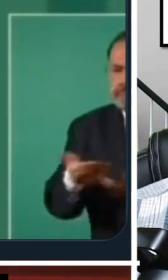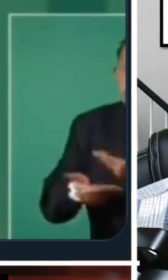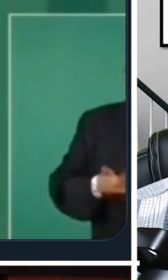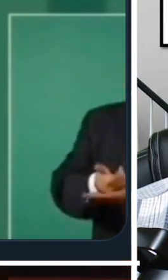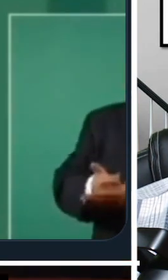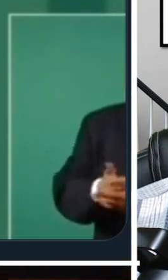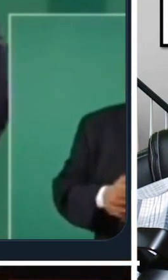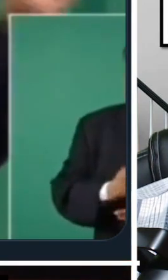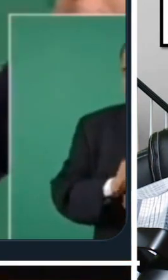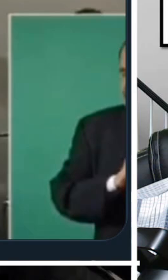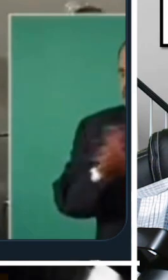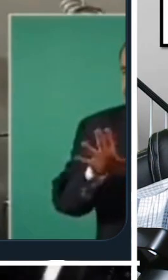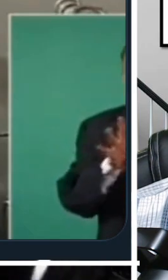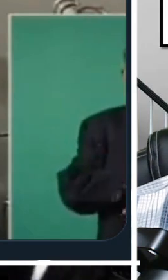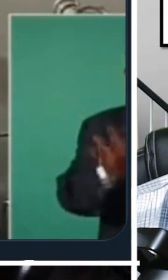Es algo